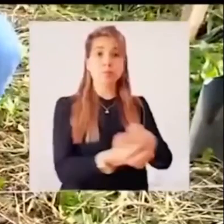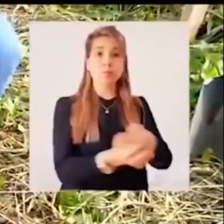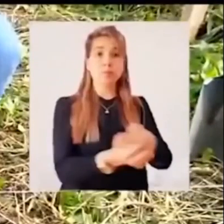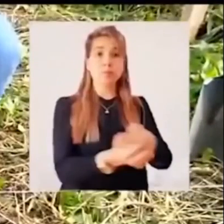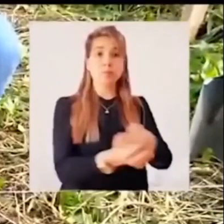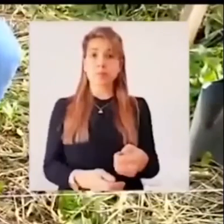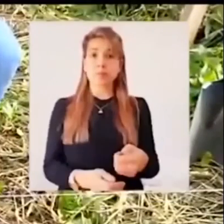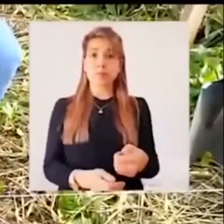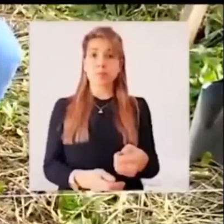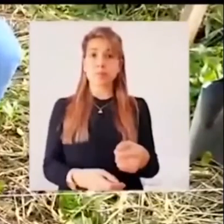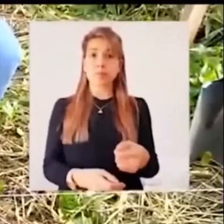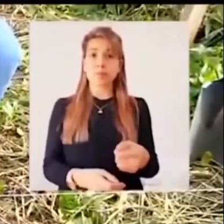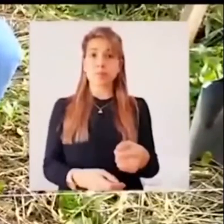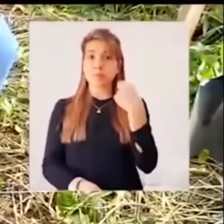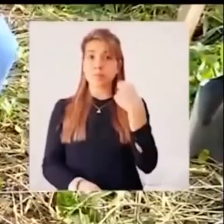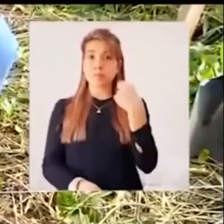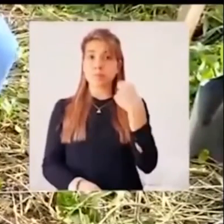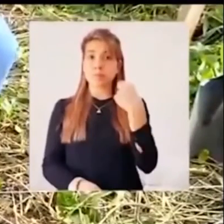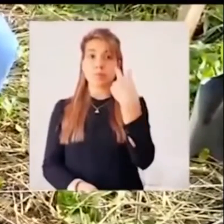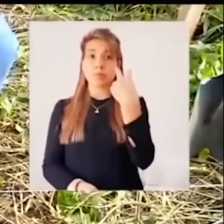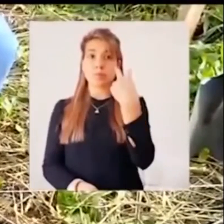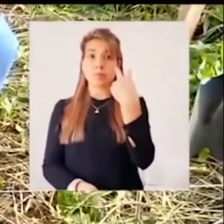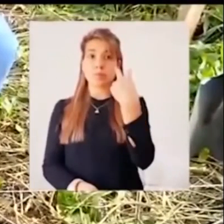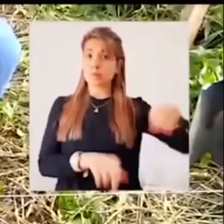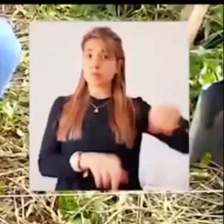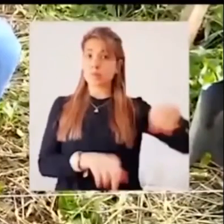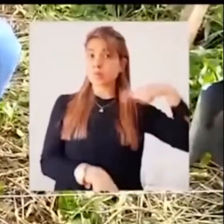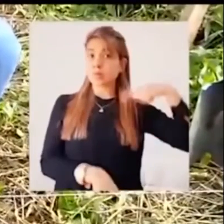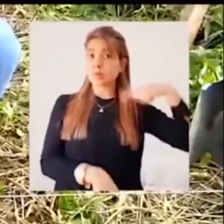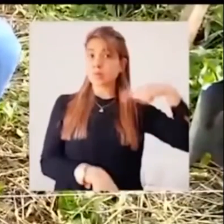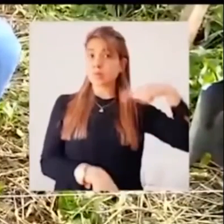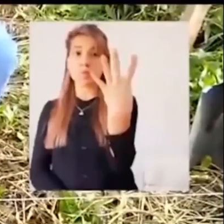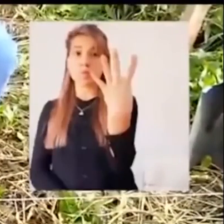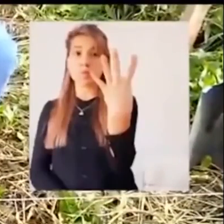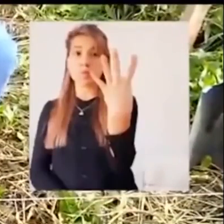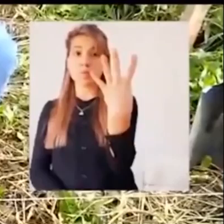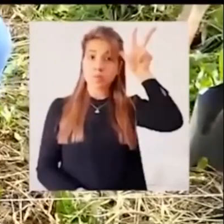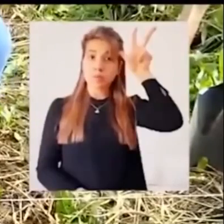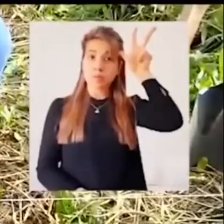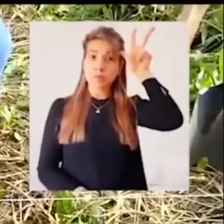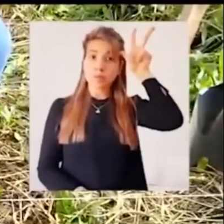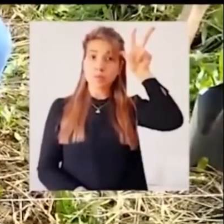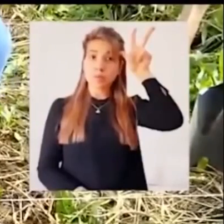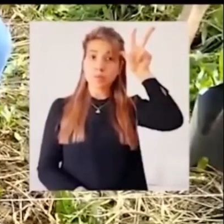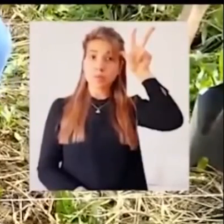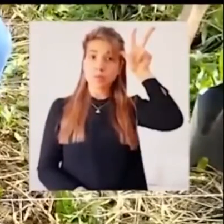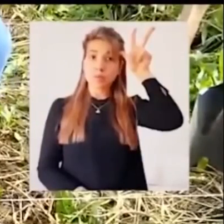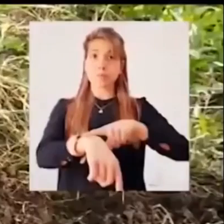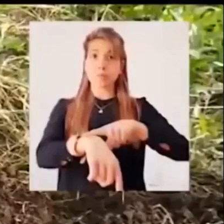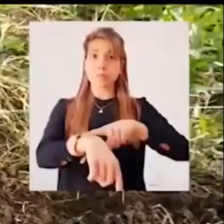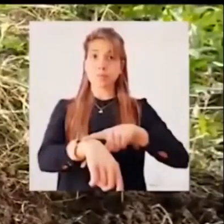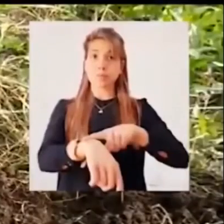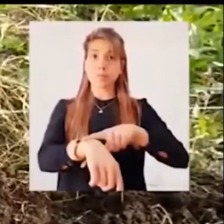24 o 48 horas antes. Parándonos por dentro del cantero y muy cerca del hilo que marca